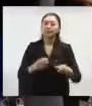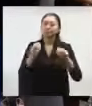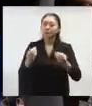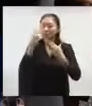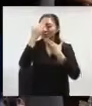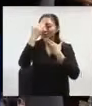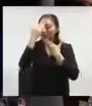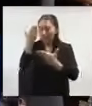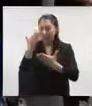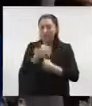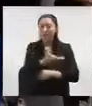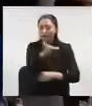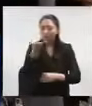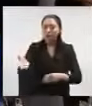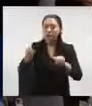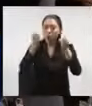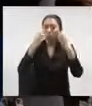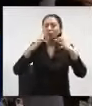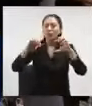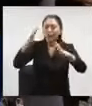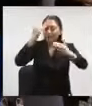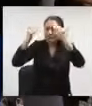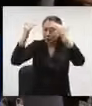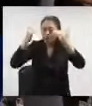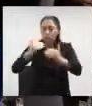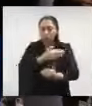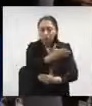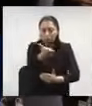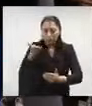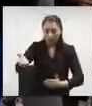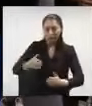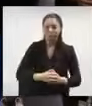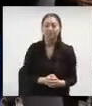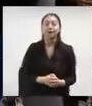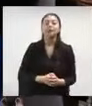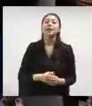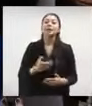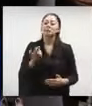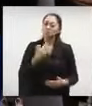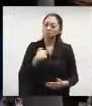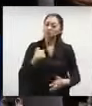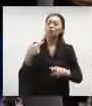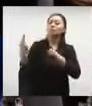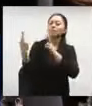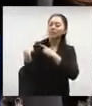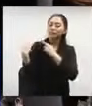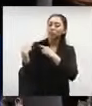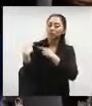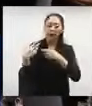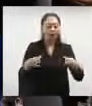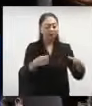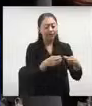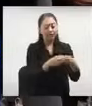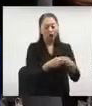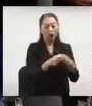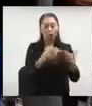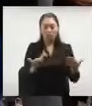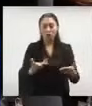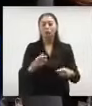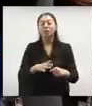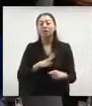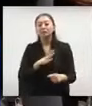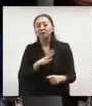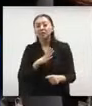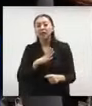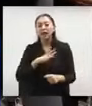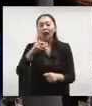Muchísimas gracias por la oportunidad. Saludos a todos ustedes. Me toca presidir la comisión que probablemente tenga el trabajo